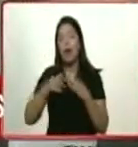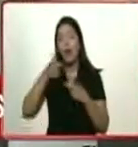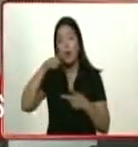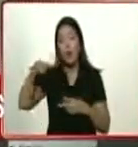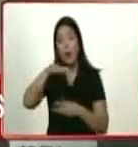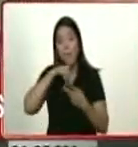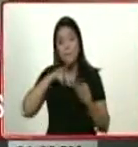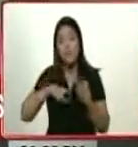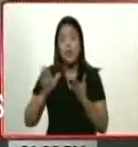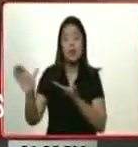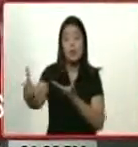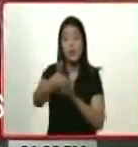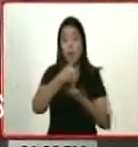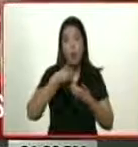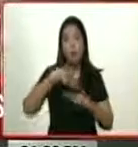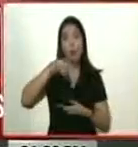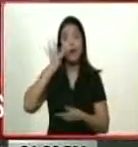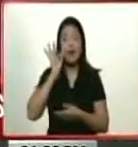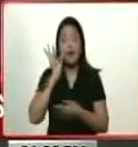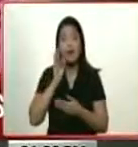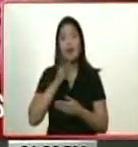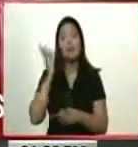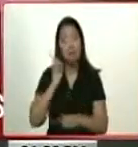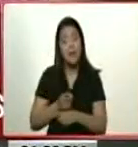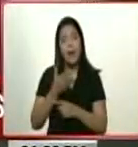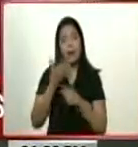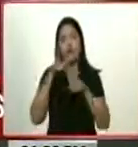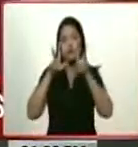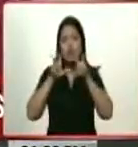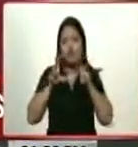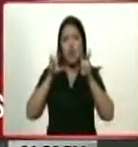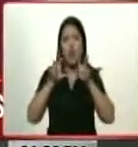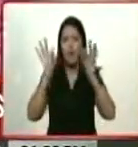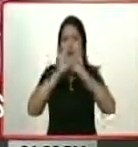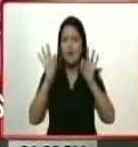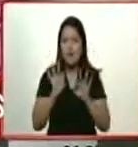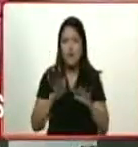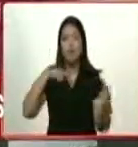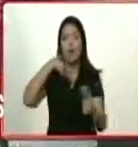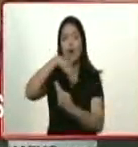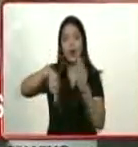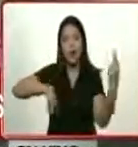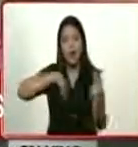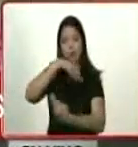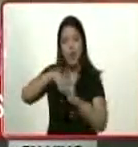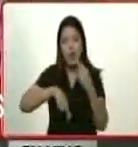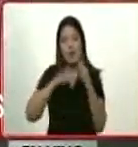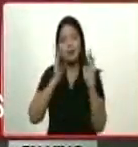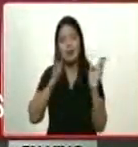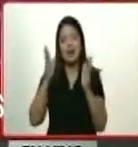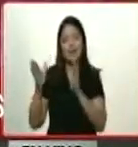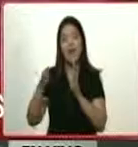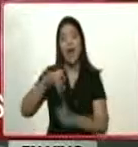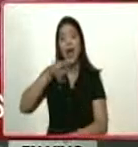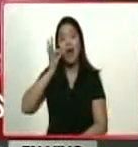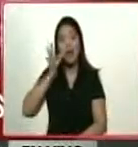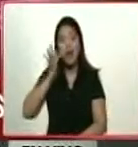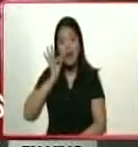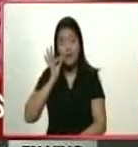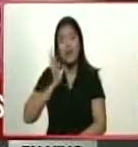café. Bueno, ya se han hecho unas mesas de trabajo. Fidel, yo creo que este es el año definitivo que con la verdad que manejan